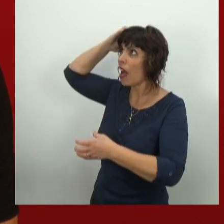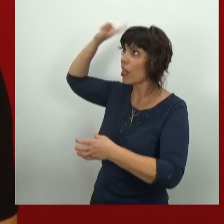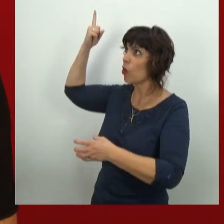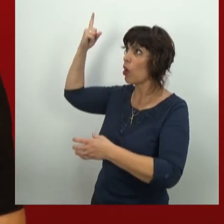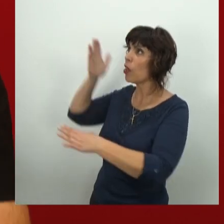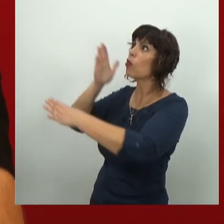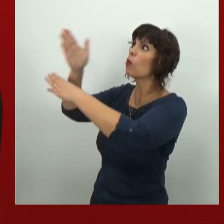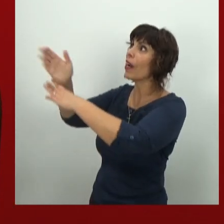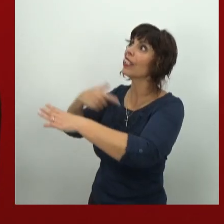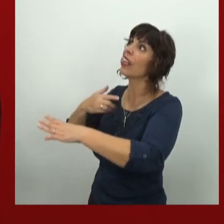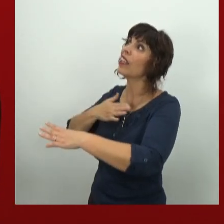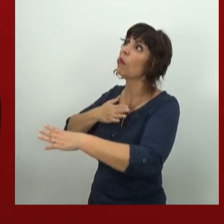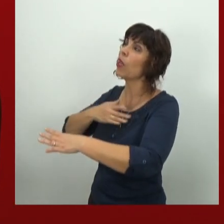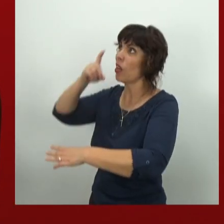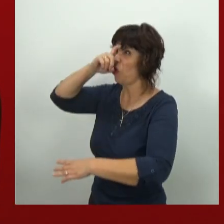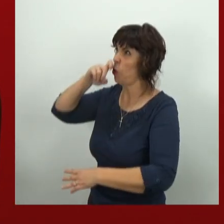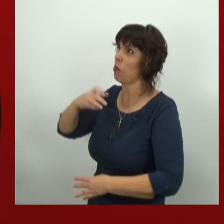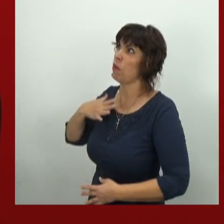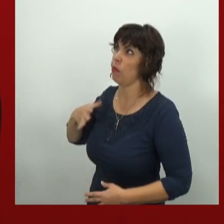sabía que Jesucristo iba a resucitar.